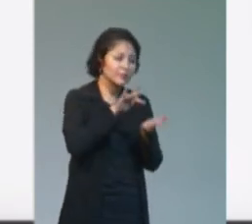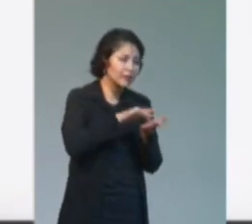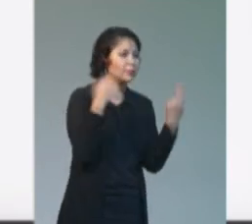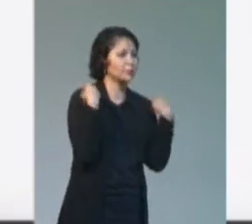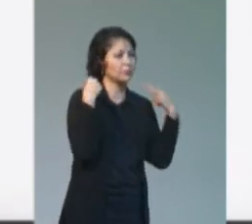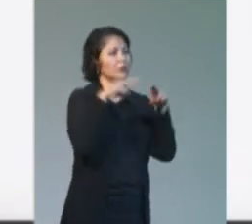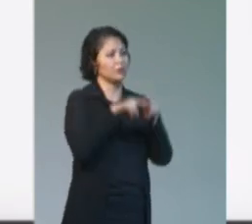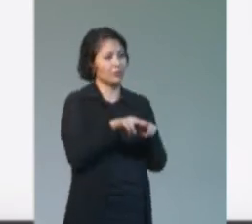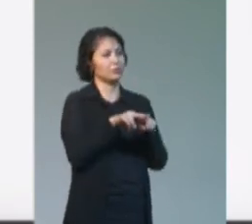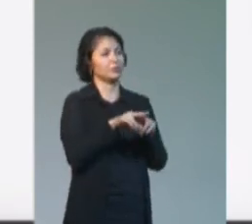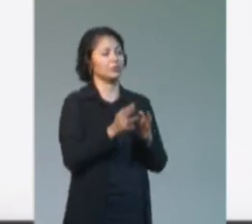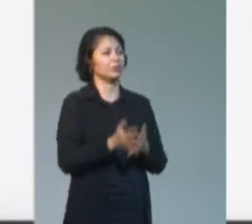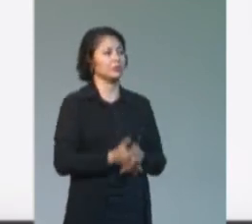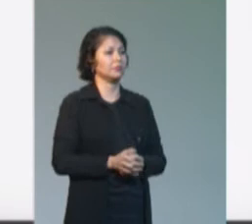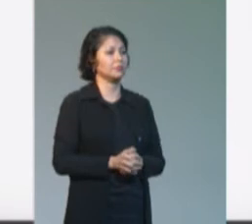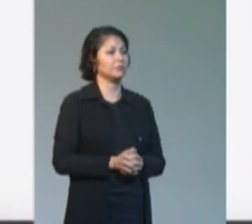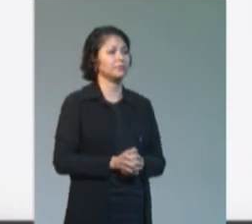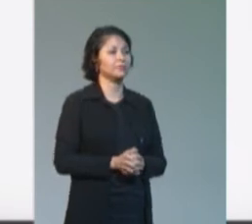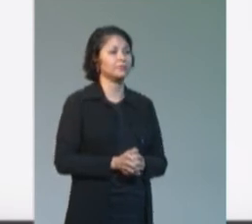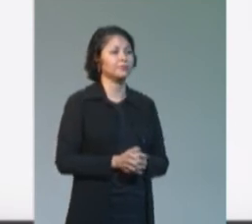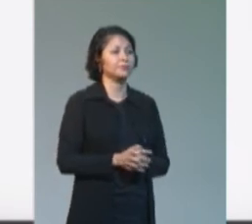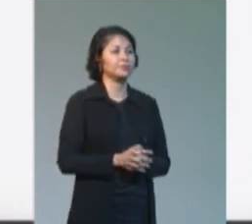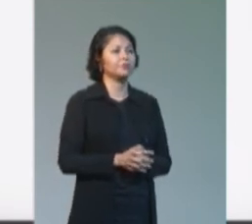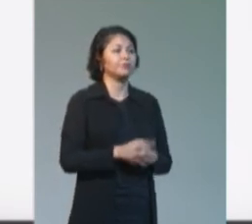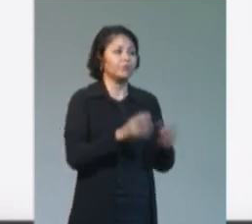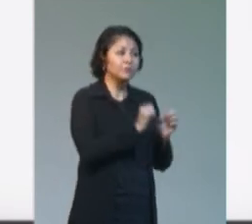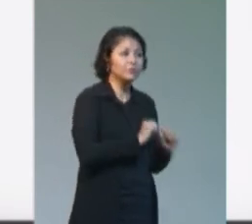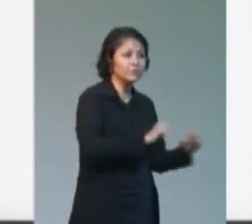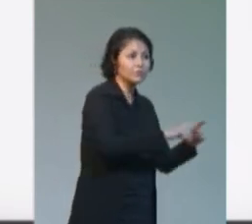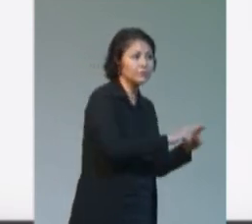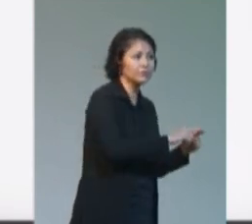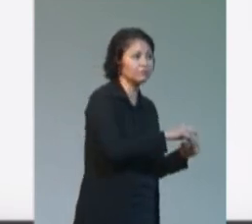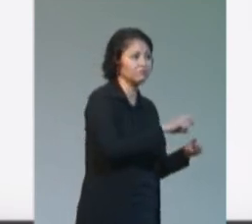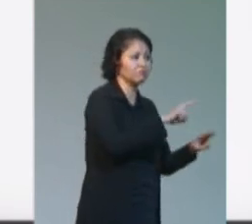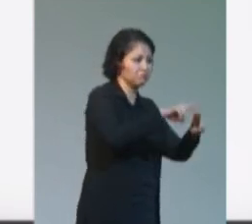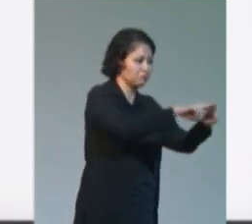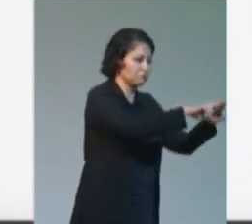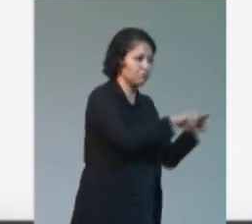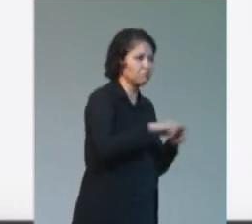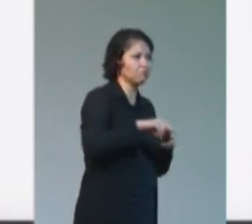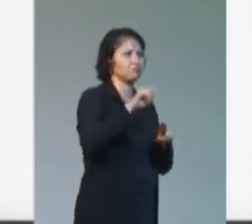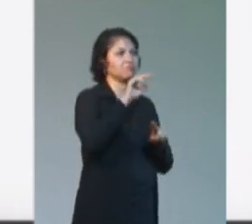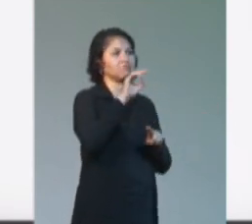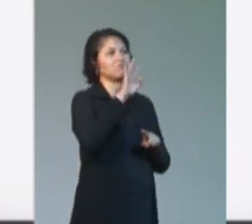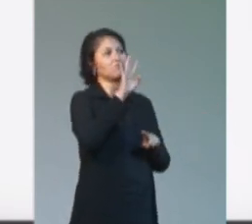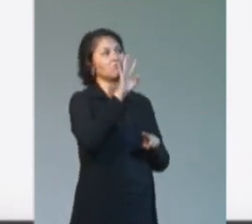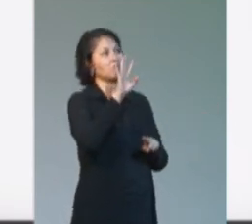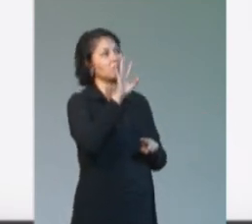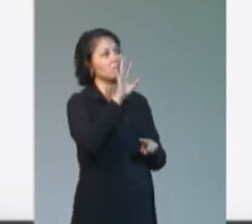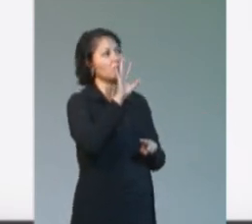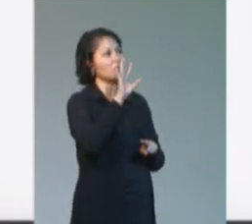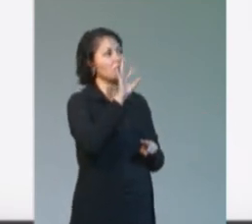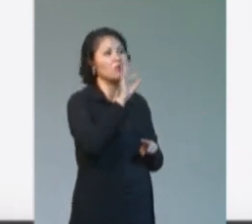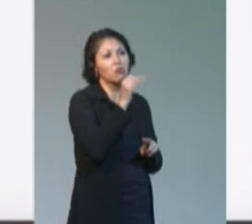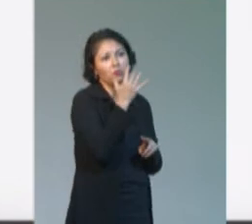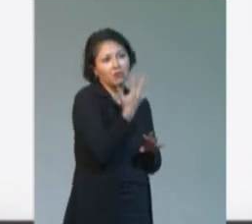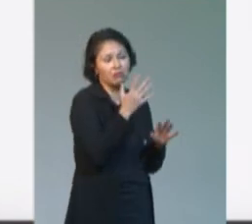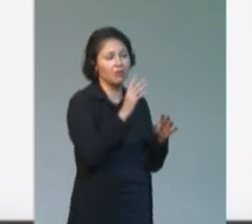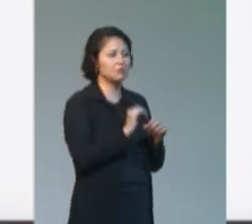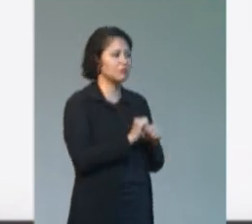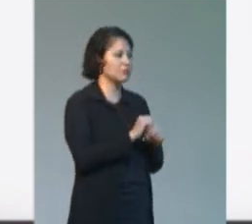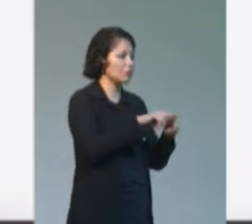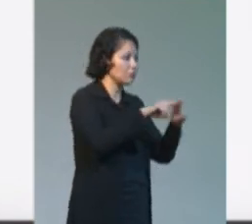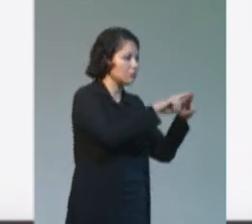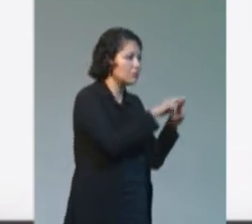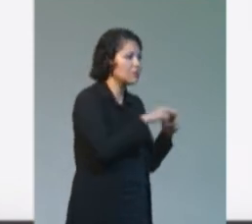vuelvo a decirle lo mismo en la presencial caben 40 sillas son 45 estudiantes aquí como no hay sillas por metemos